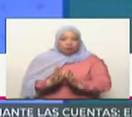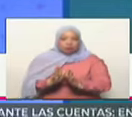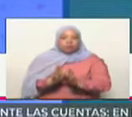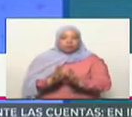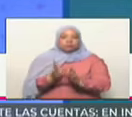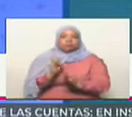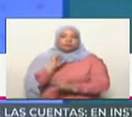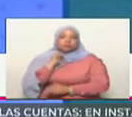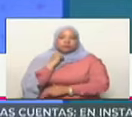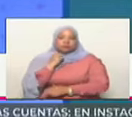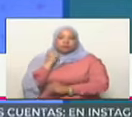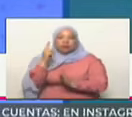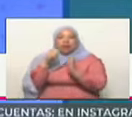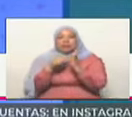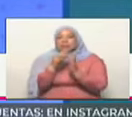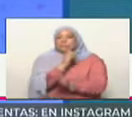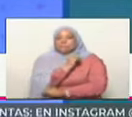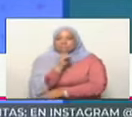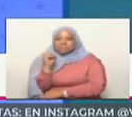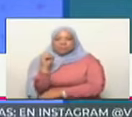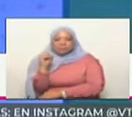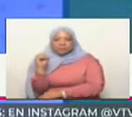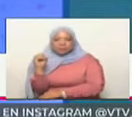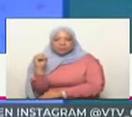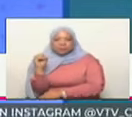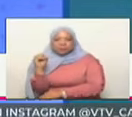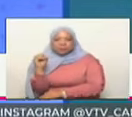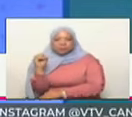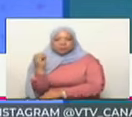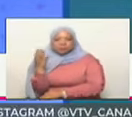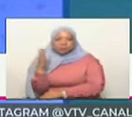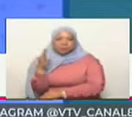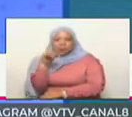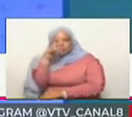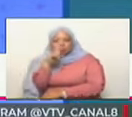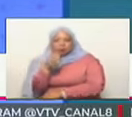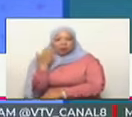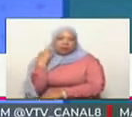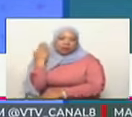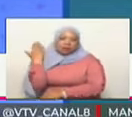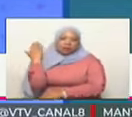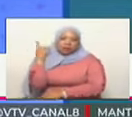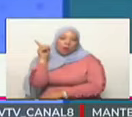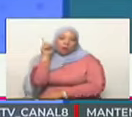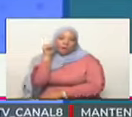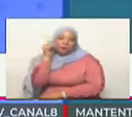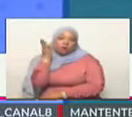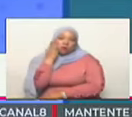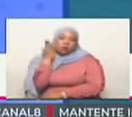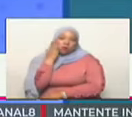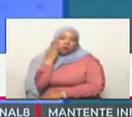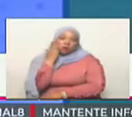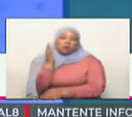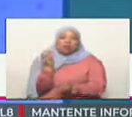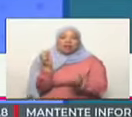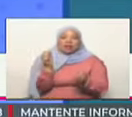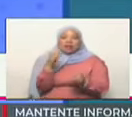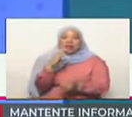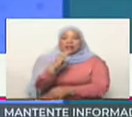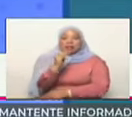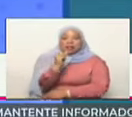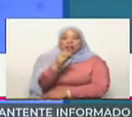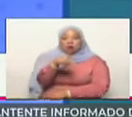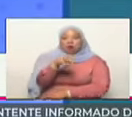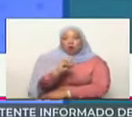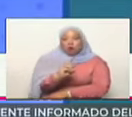y milenariamente desde que se crearon nuestros padres, Cacó y Güey. Desde ese